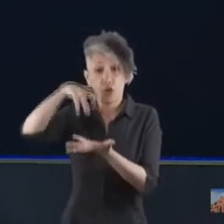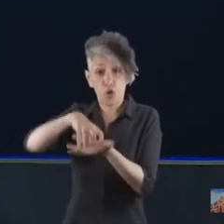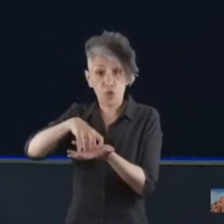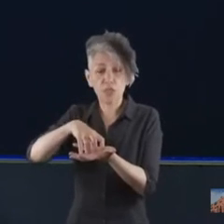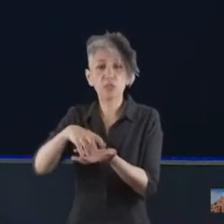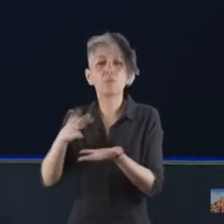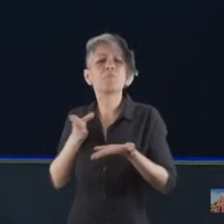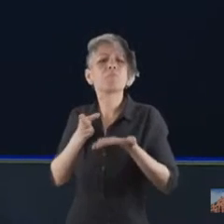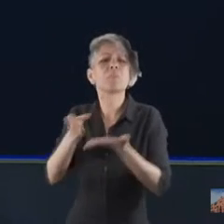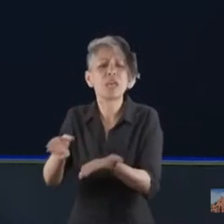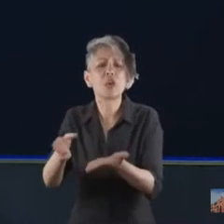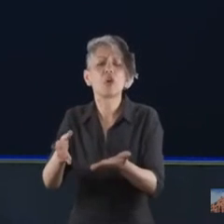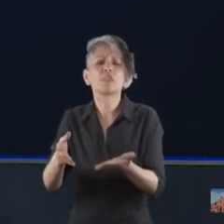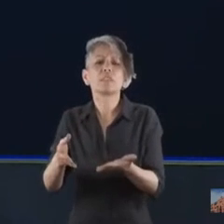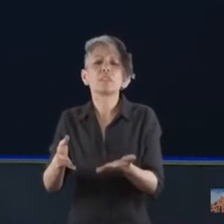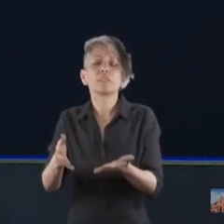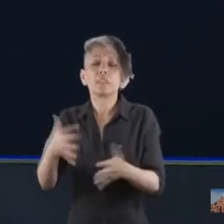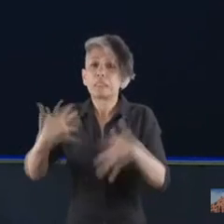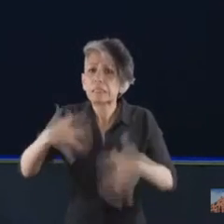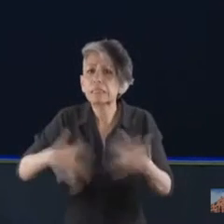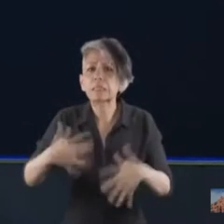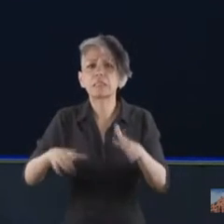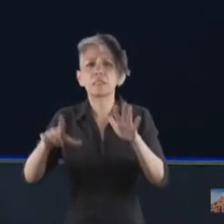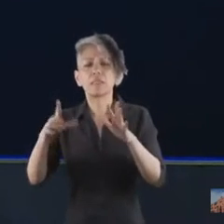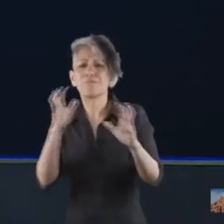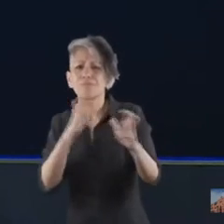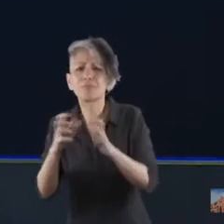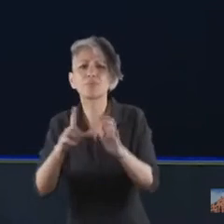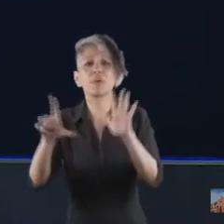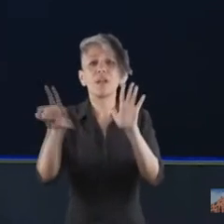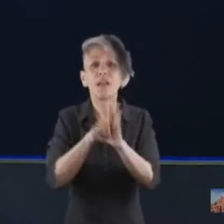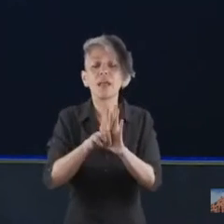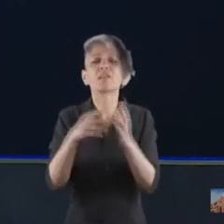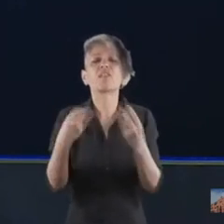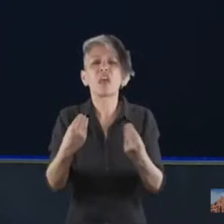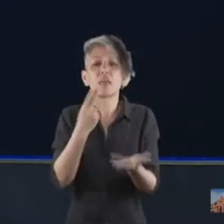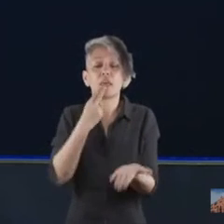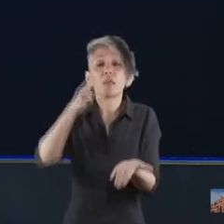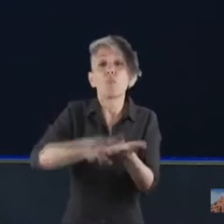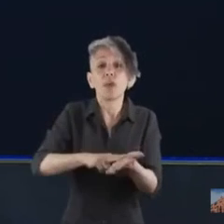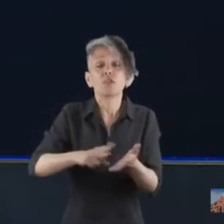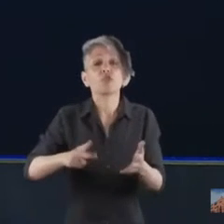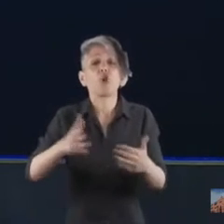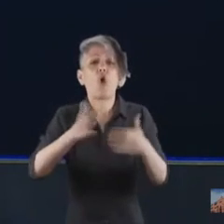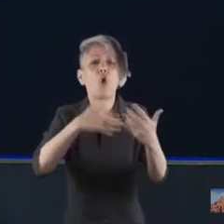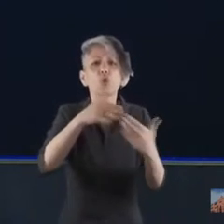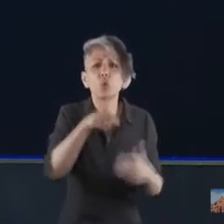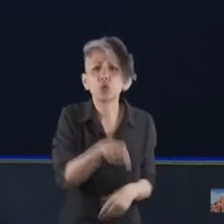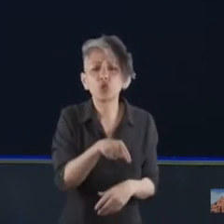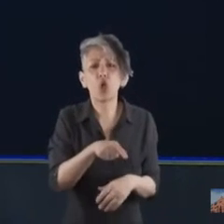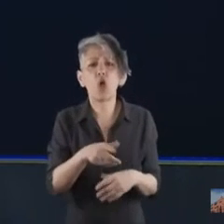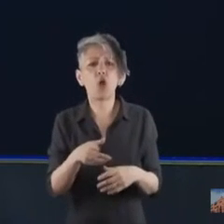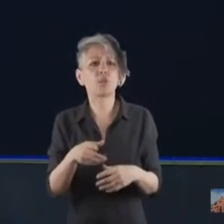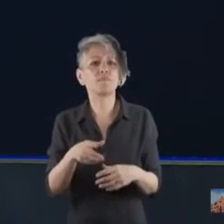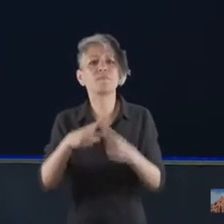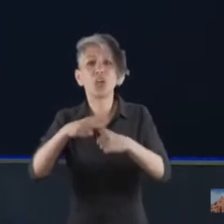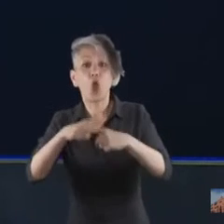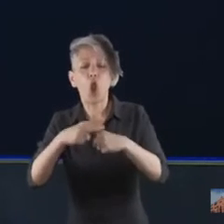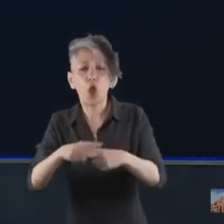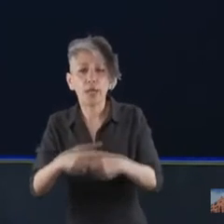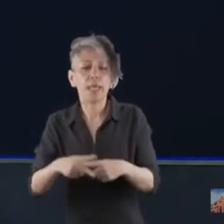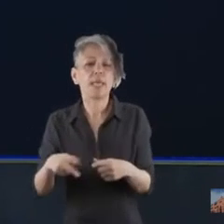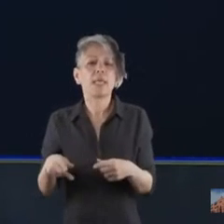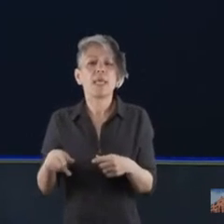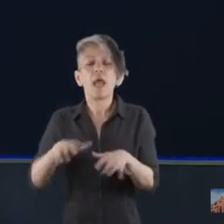tratamiento de las leyes que benefician en términos impositivos a la construcción a la biotecnología a la